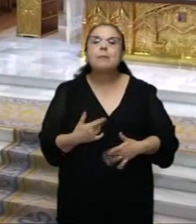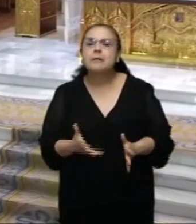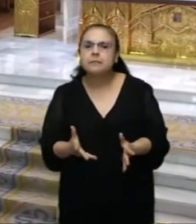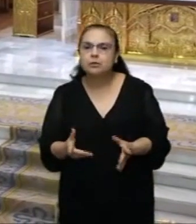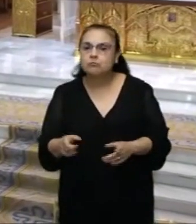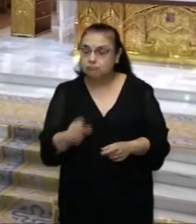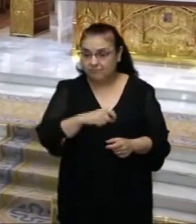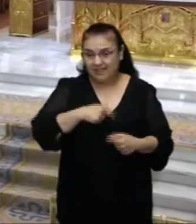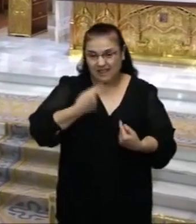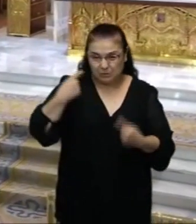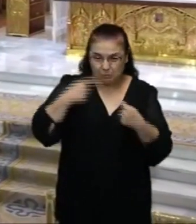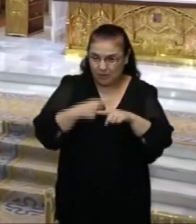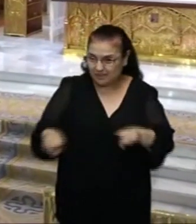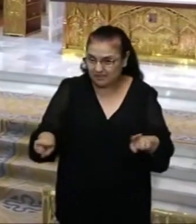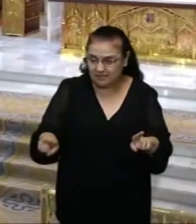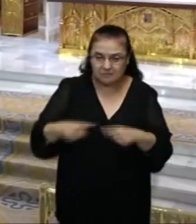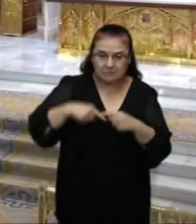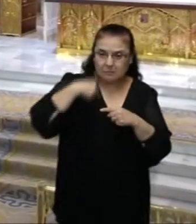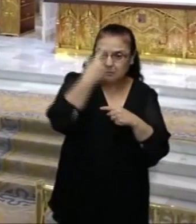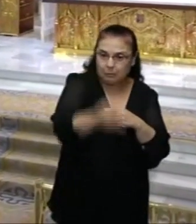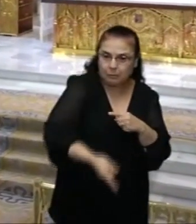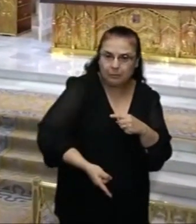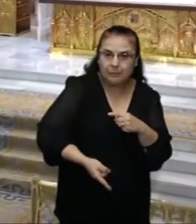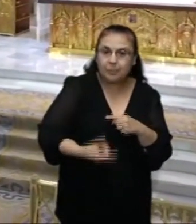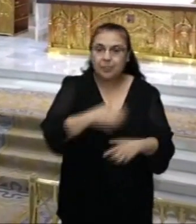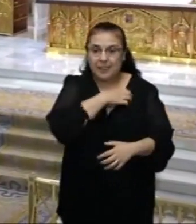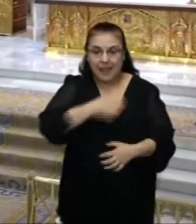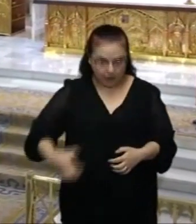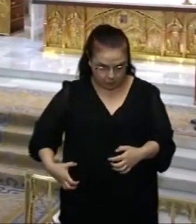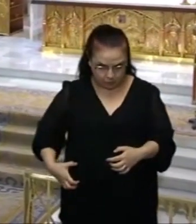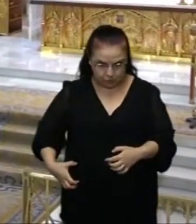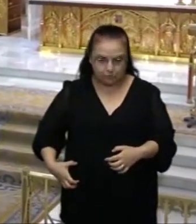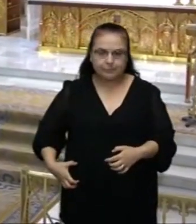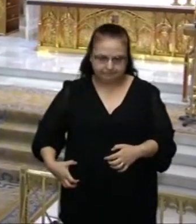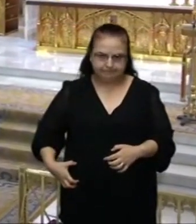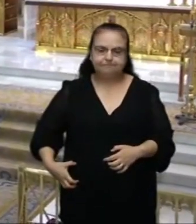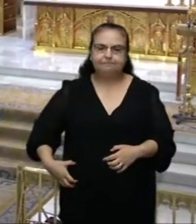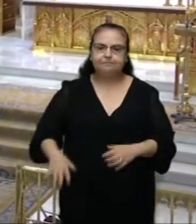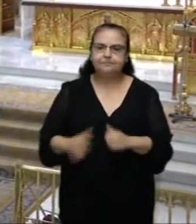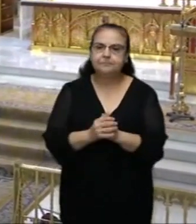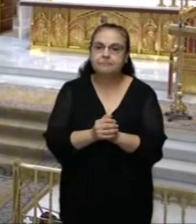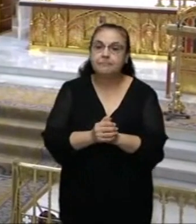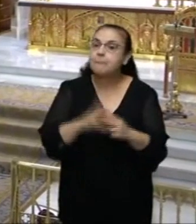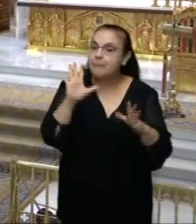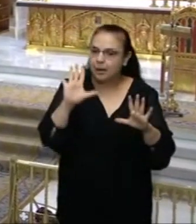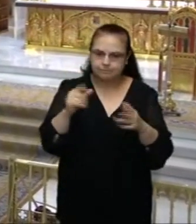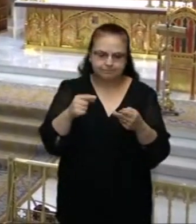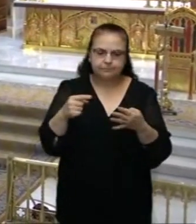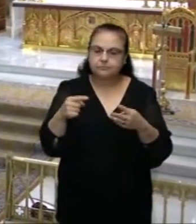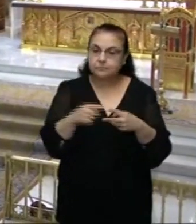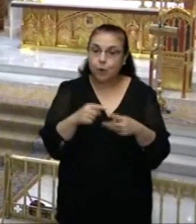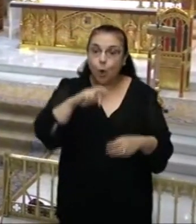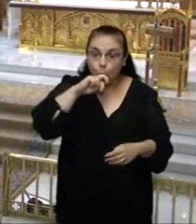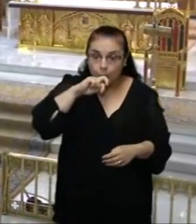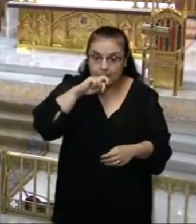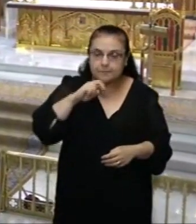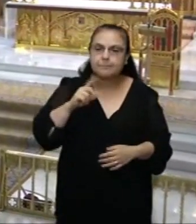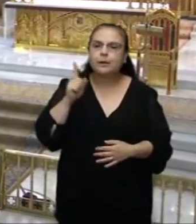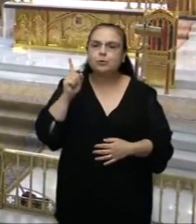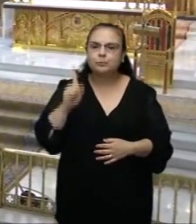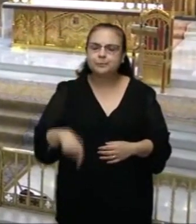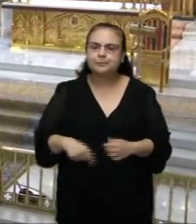sí luego después entre los diáconos, pero el obispo o también el